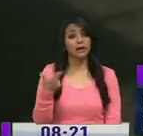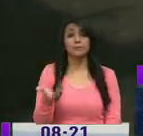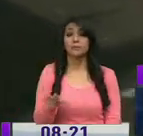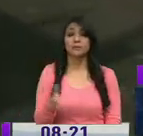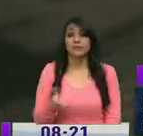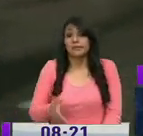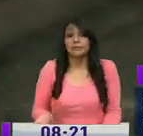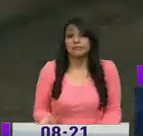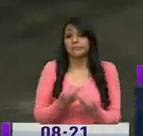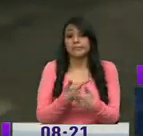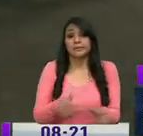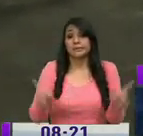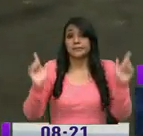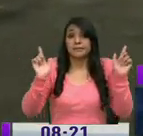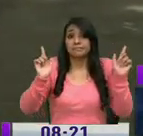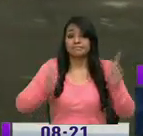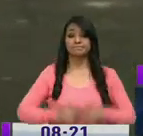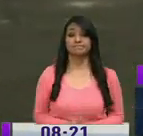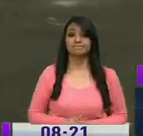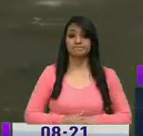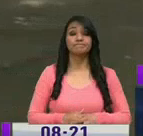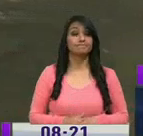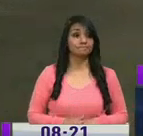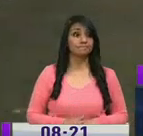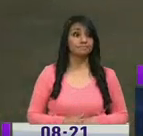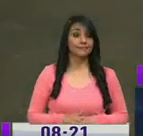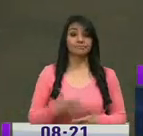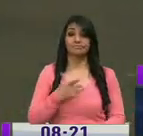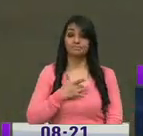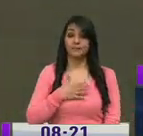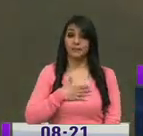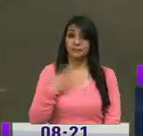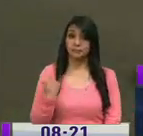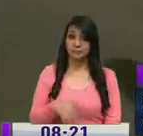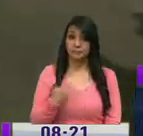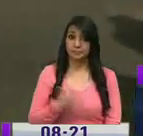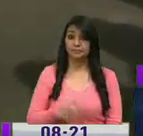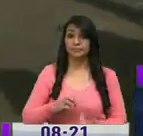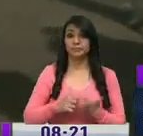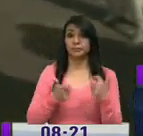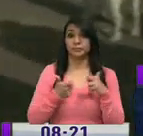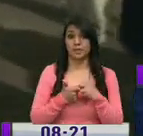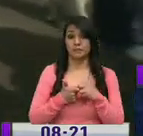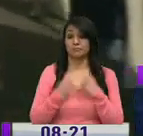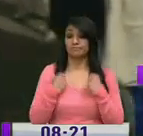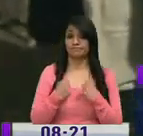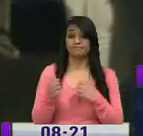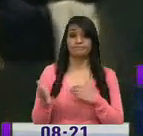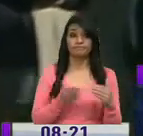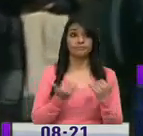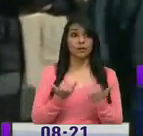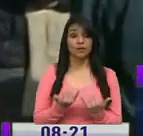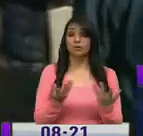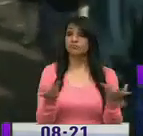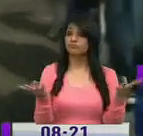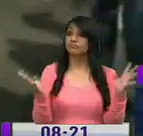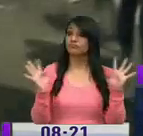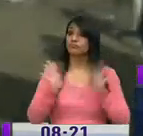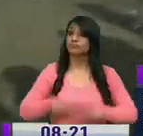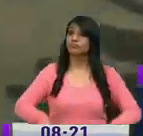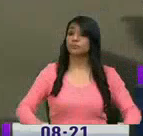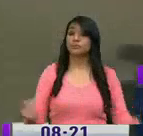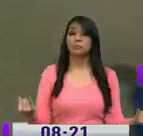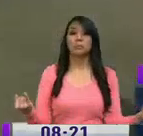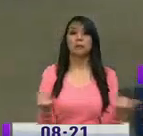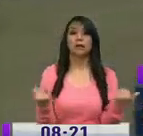al señor delincuente, diríamos así. Imagínense la gravedad del problema. Vamos a tratar de acercarnos porque miren los matorrales y les